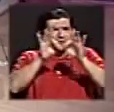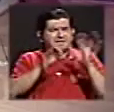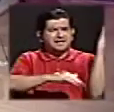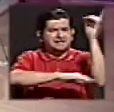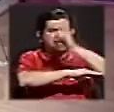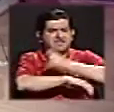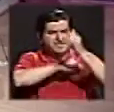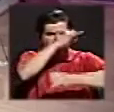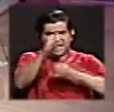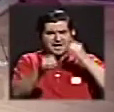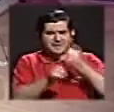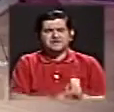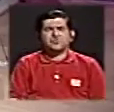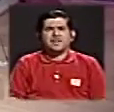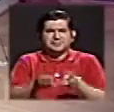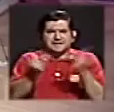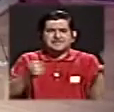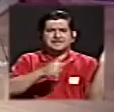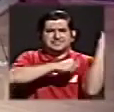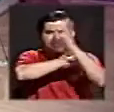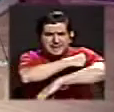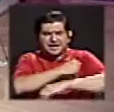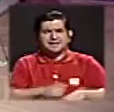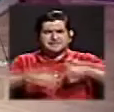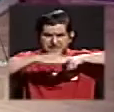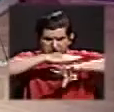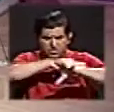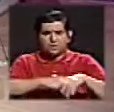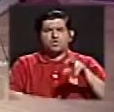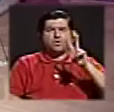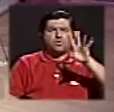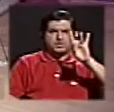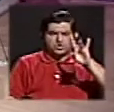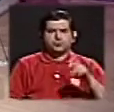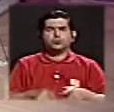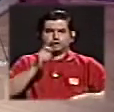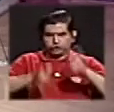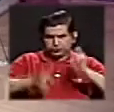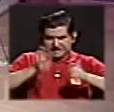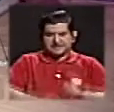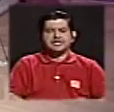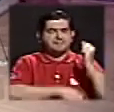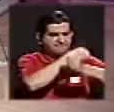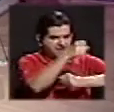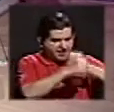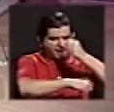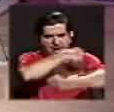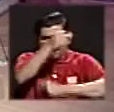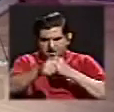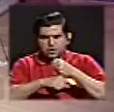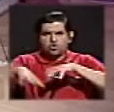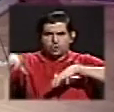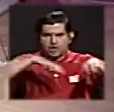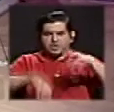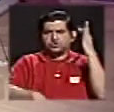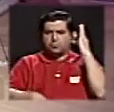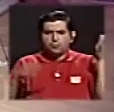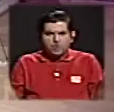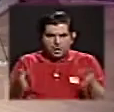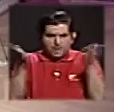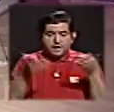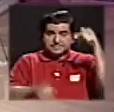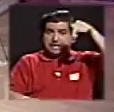Día Internacional por la Despenalización del Aborto, que es el 28 de septiembre cada año, y las acciones que las mujeres están